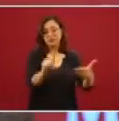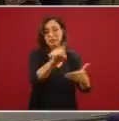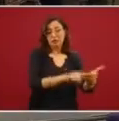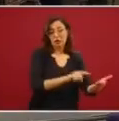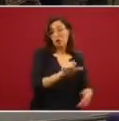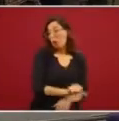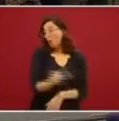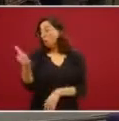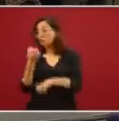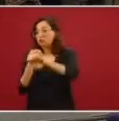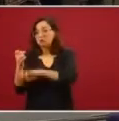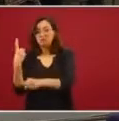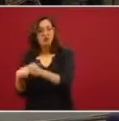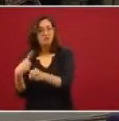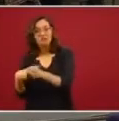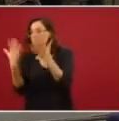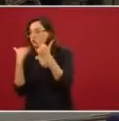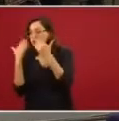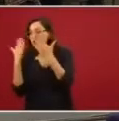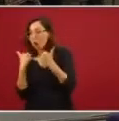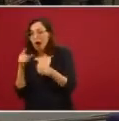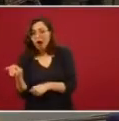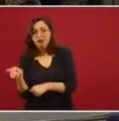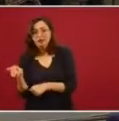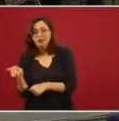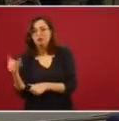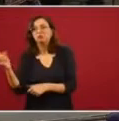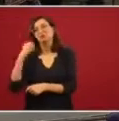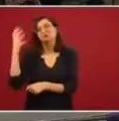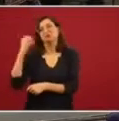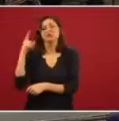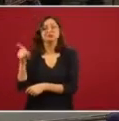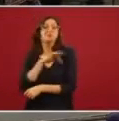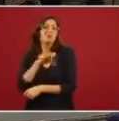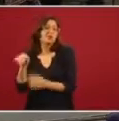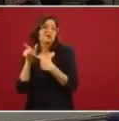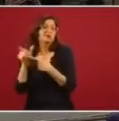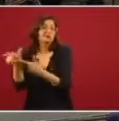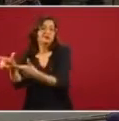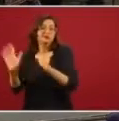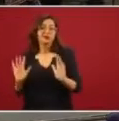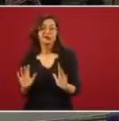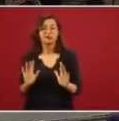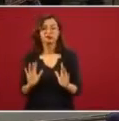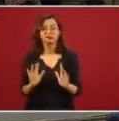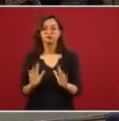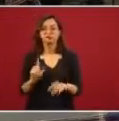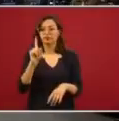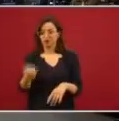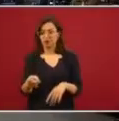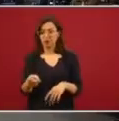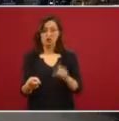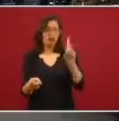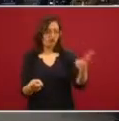y eso no debe llevar de manera automática a cancelar todos los eventos semejantes para que el colega y vamos a dar aquí